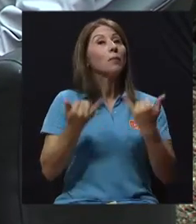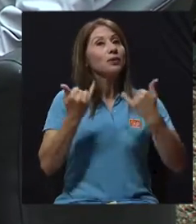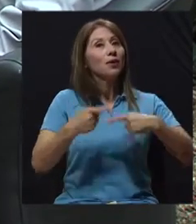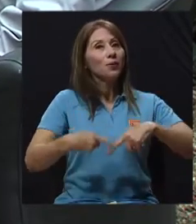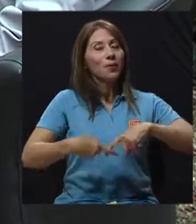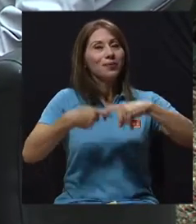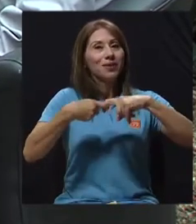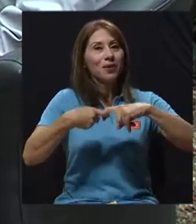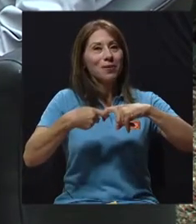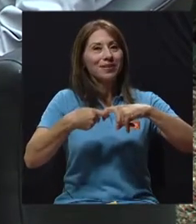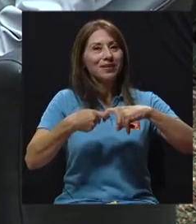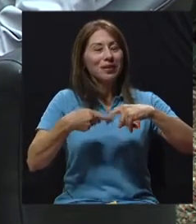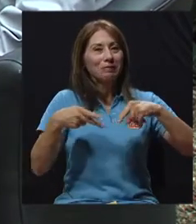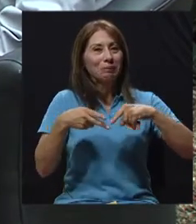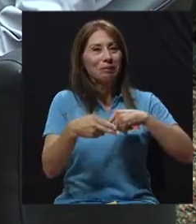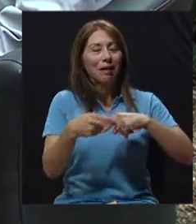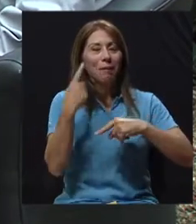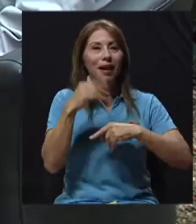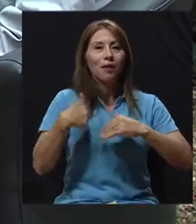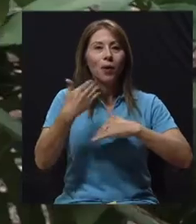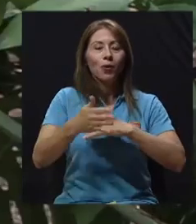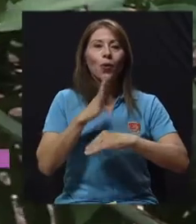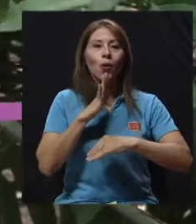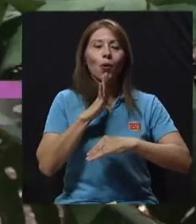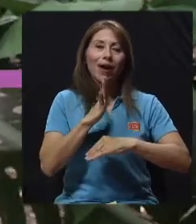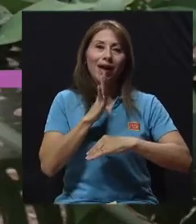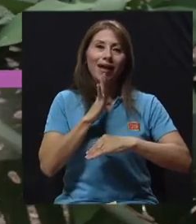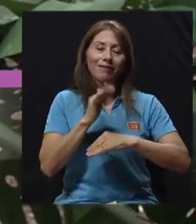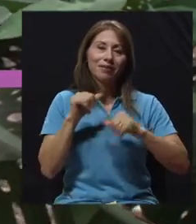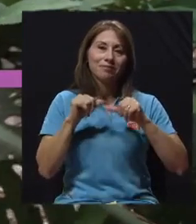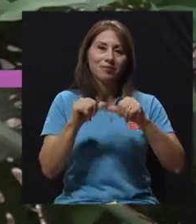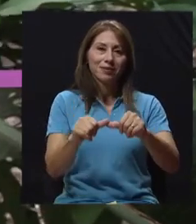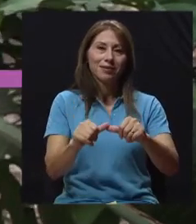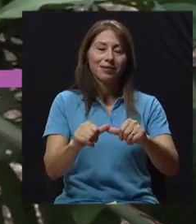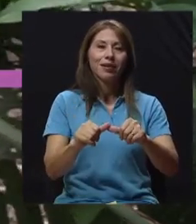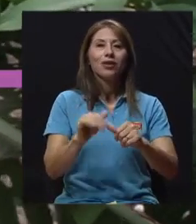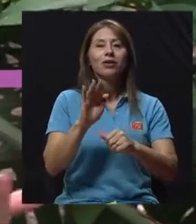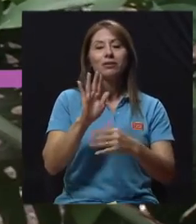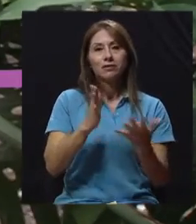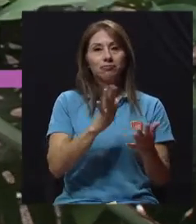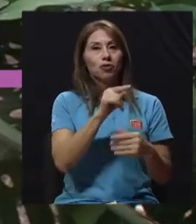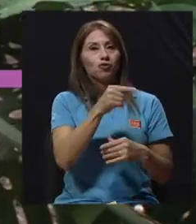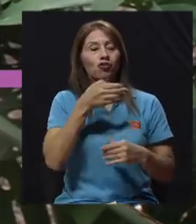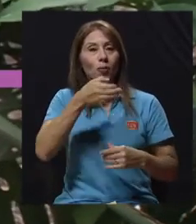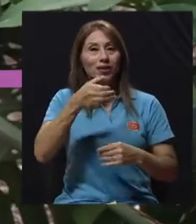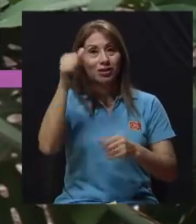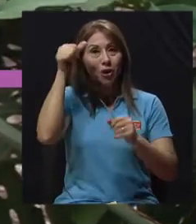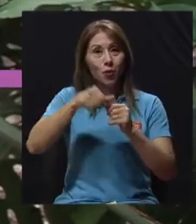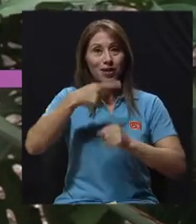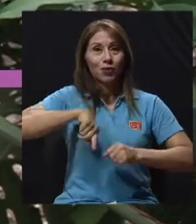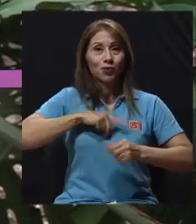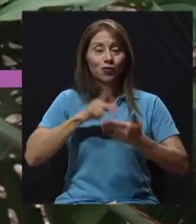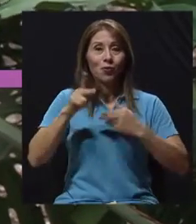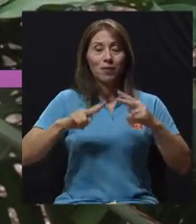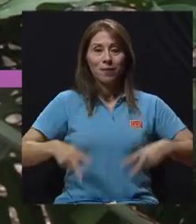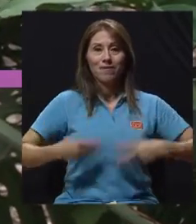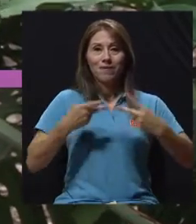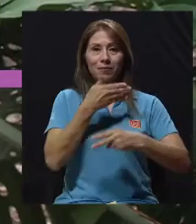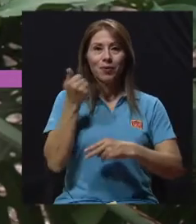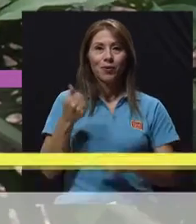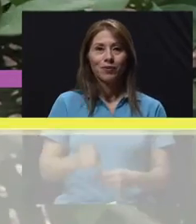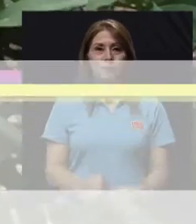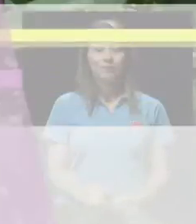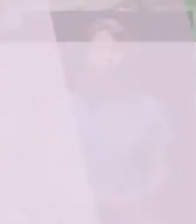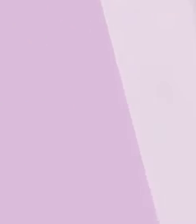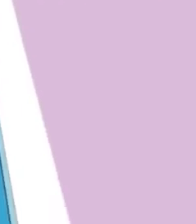Entonces, vamos a hacer una pausa aquí, doctor. Lo voy a interrumpir para luego continuar con más de esta conversación y seguir con más de sus recomendaciones. Recuerde que somos Vivir